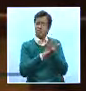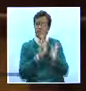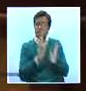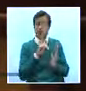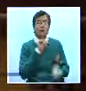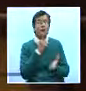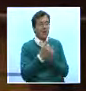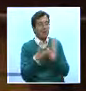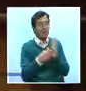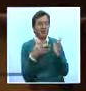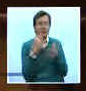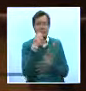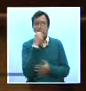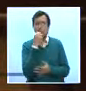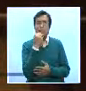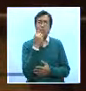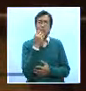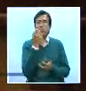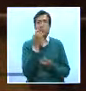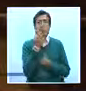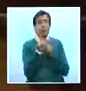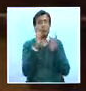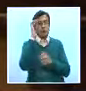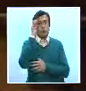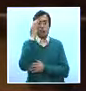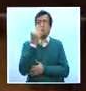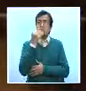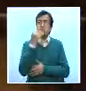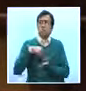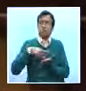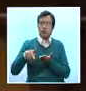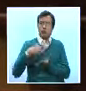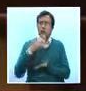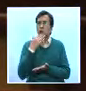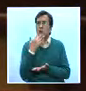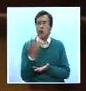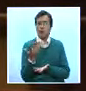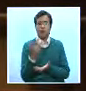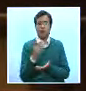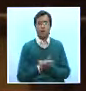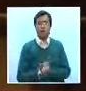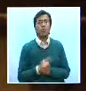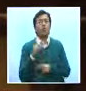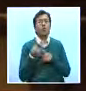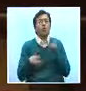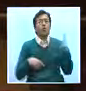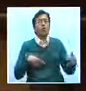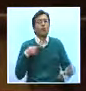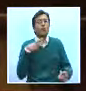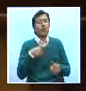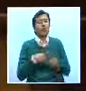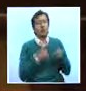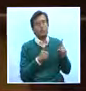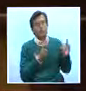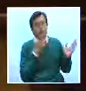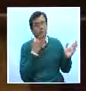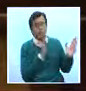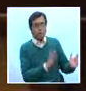los impuestos. Hay mucha gente que ya está preocupada de cuánto va a tener que tributar. ¿Cuándo primero deberíamos organizar,